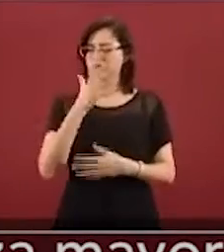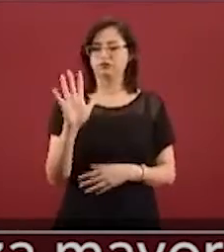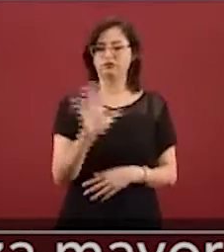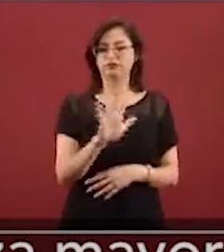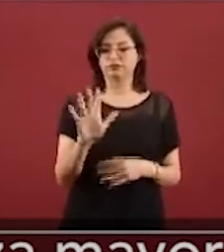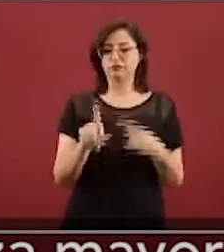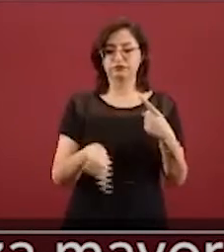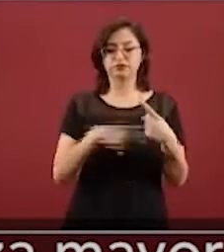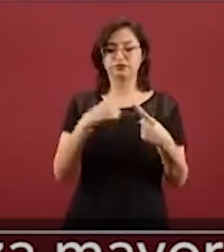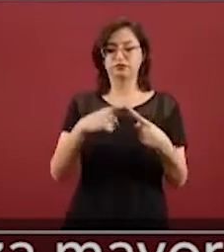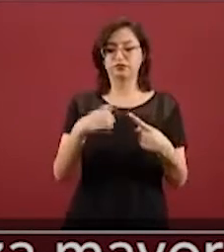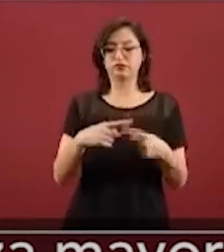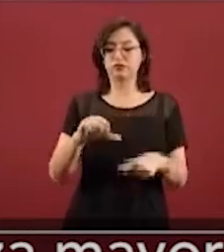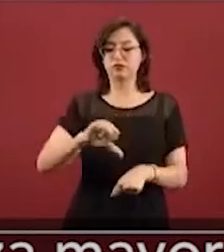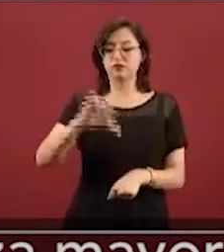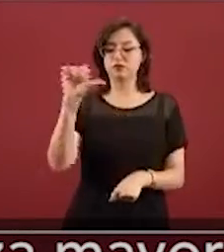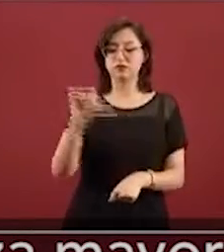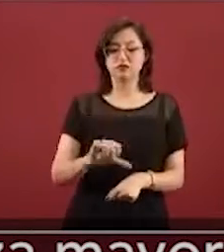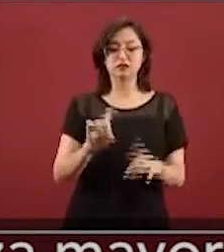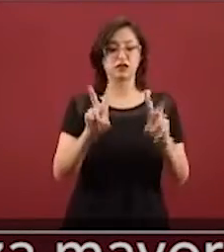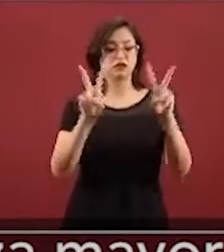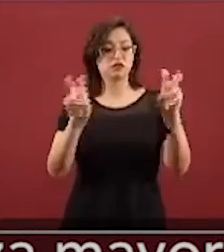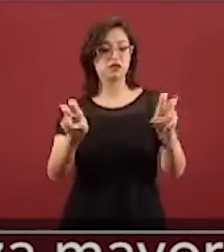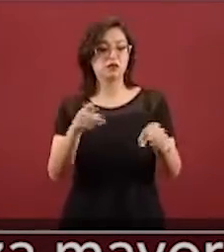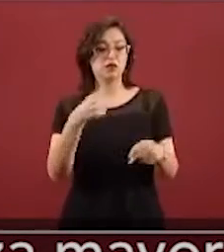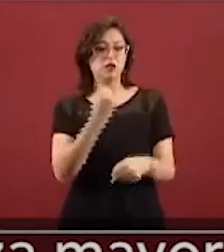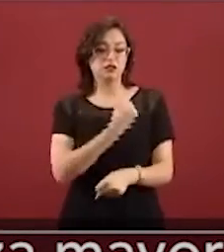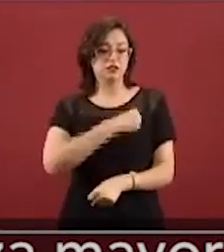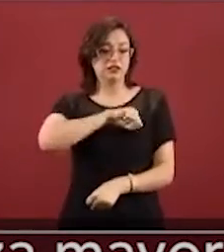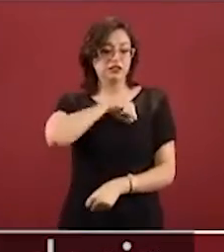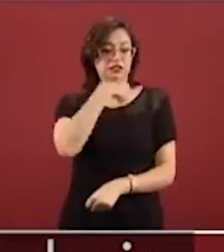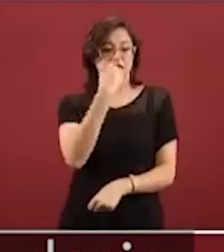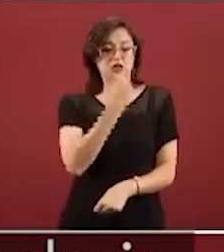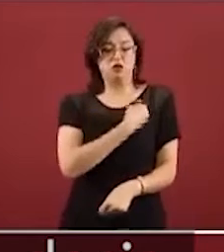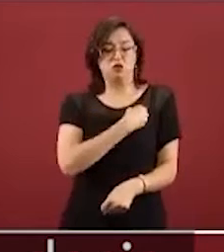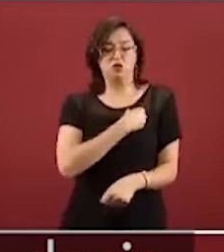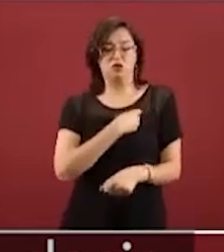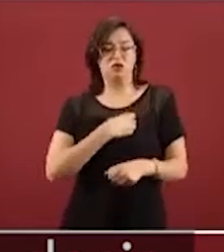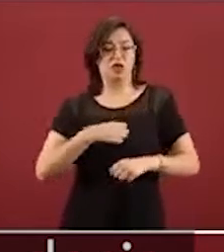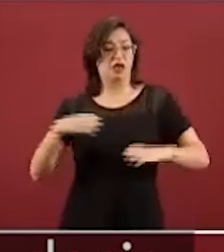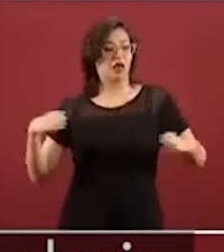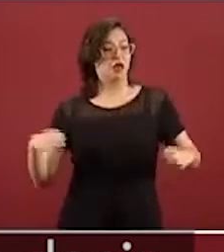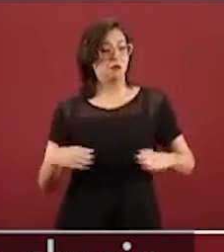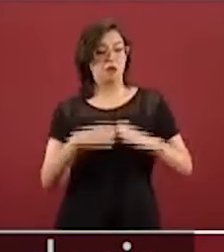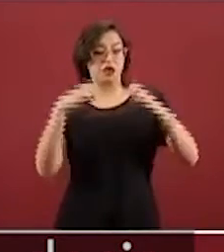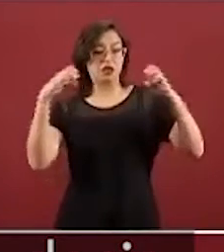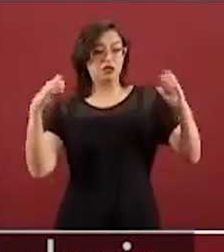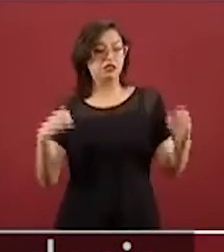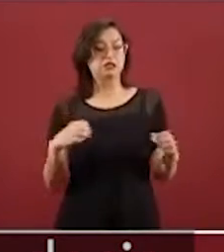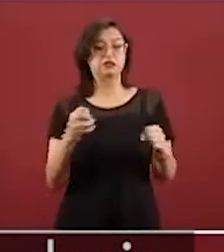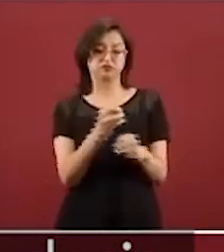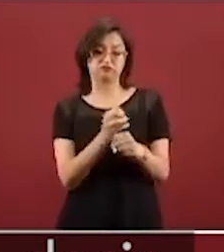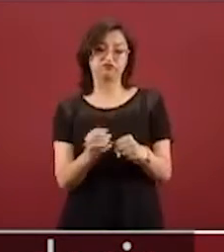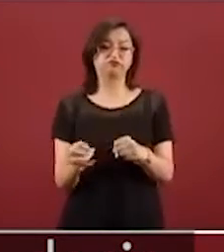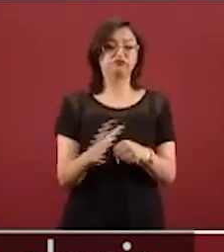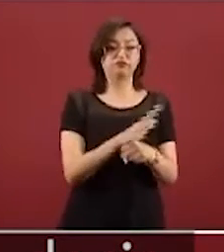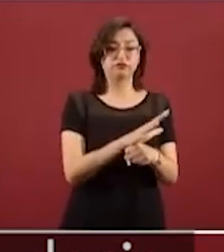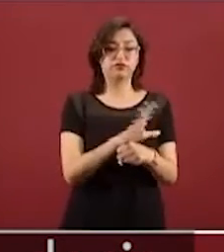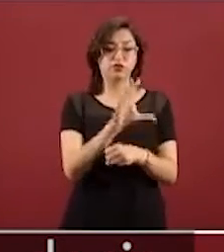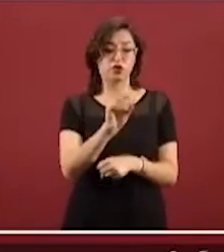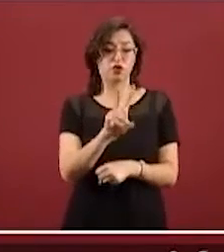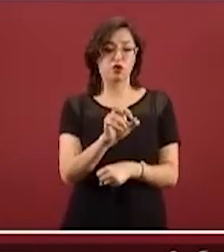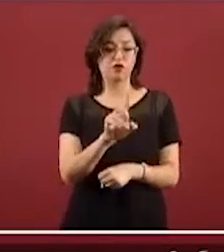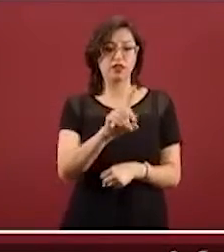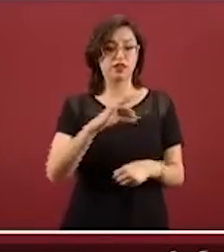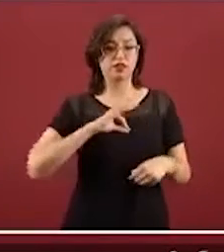Declarar la emergencia sanitaria por causa de fuerza mayor relacionada con la epidemia COVID no